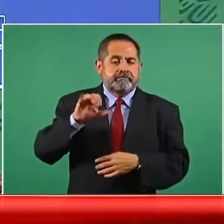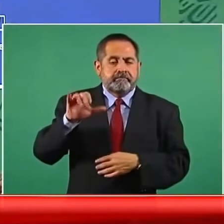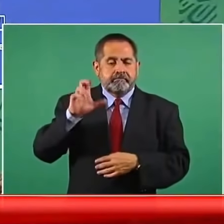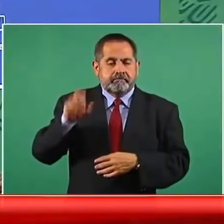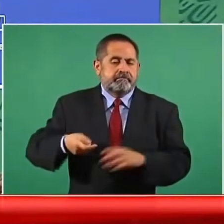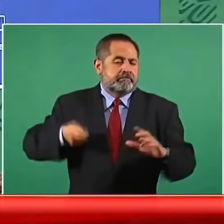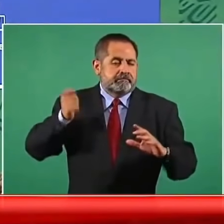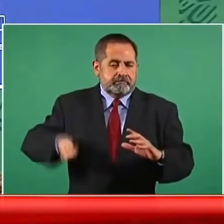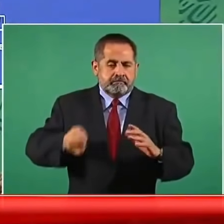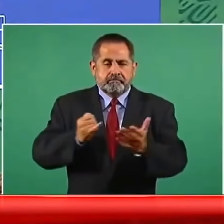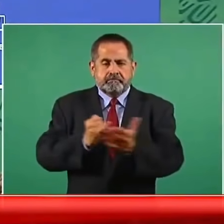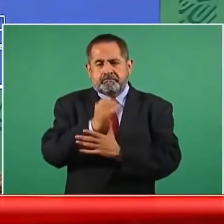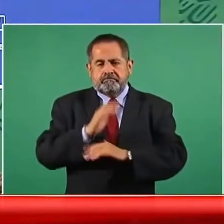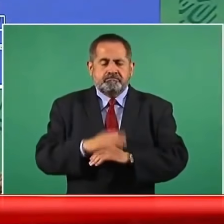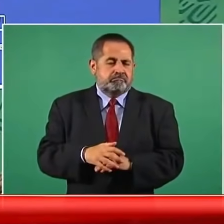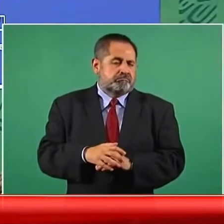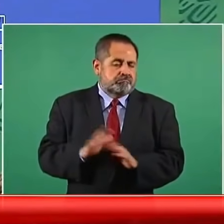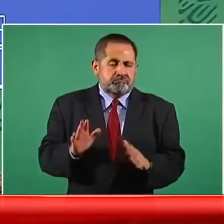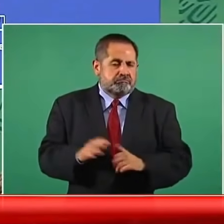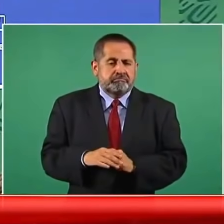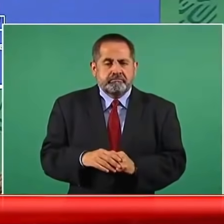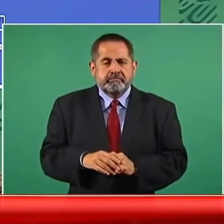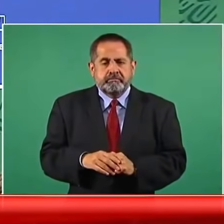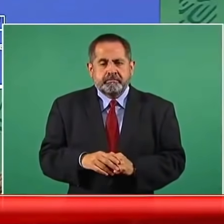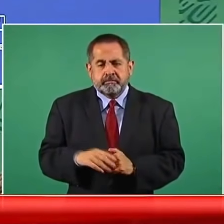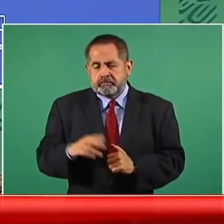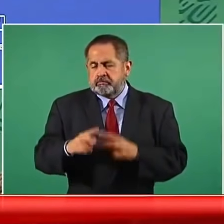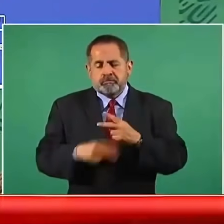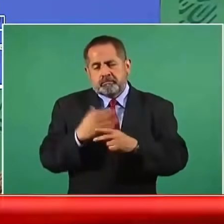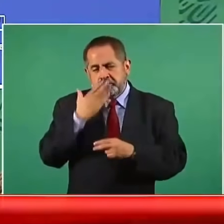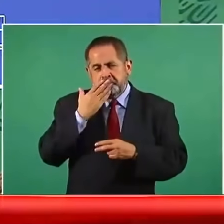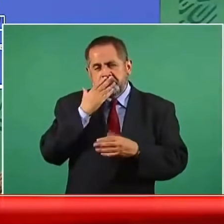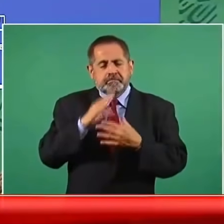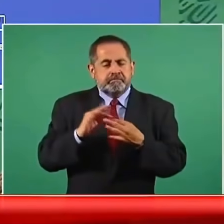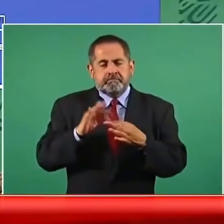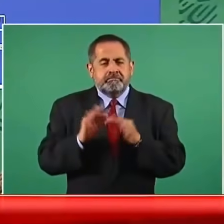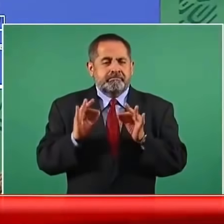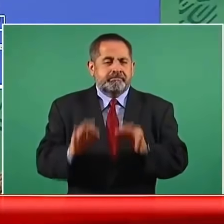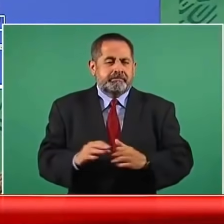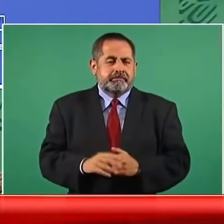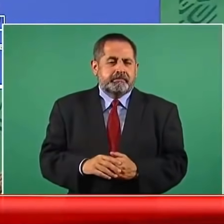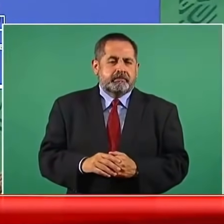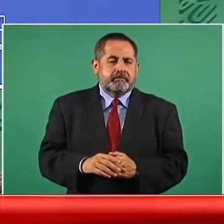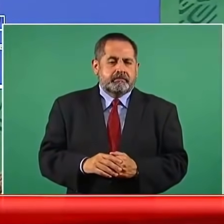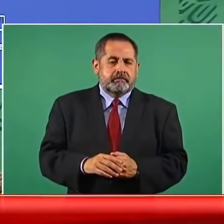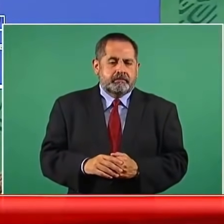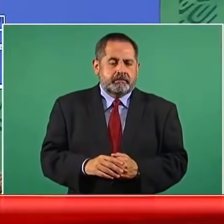estados. Afortunadamente va bien y